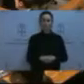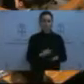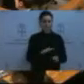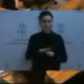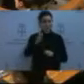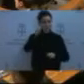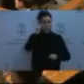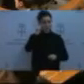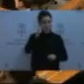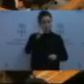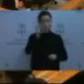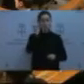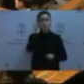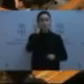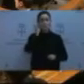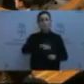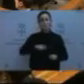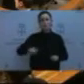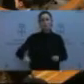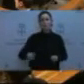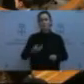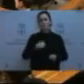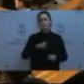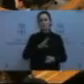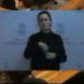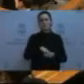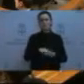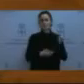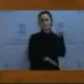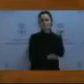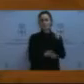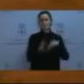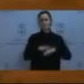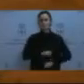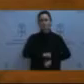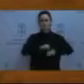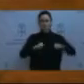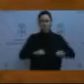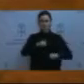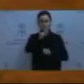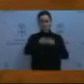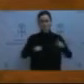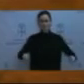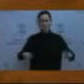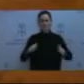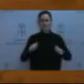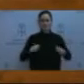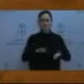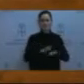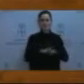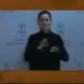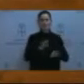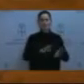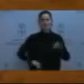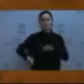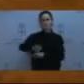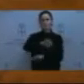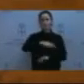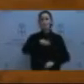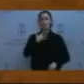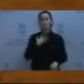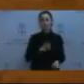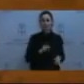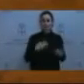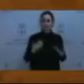las mujeres vamos a formar el pilar que asentará la población para el relevo generacional. Y por